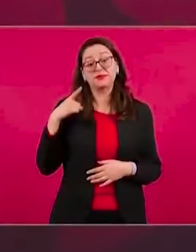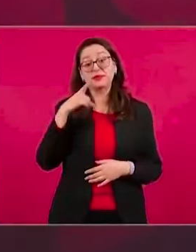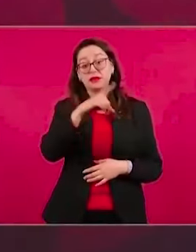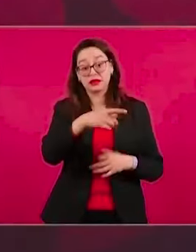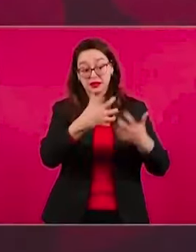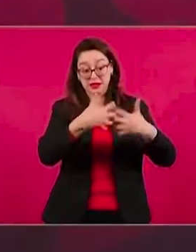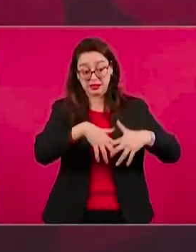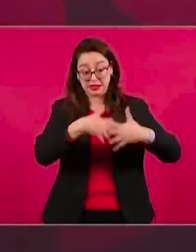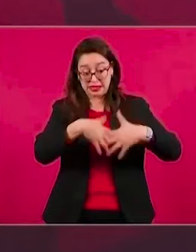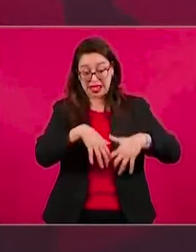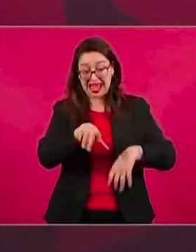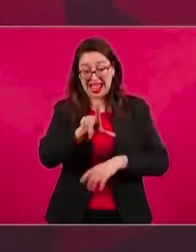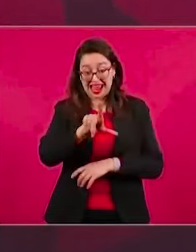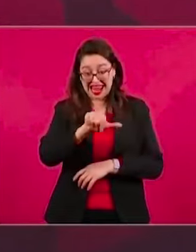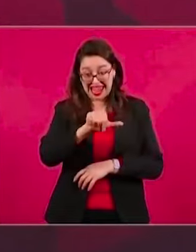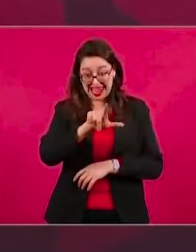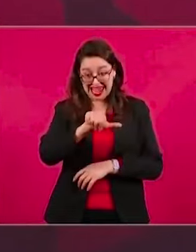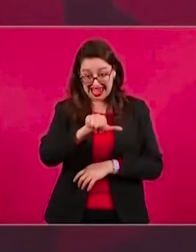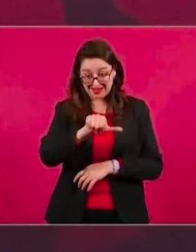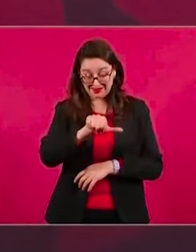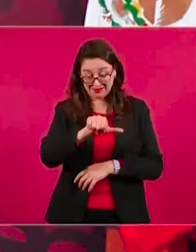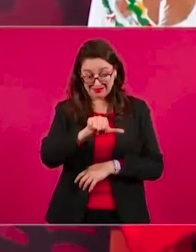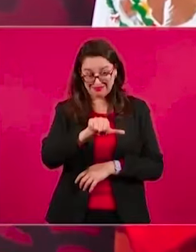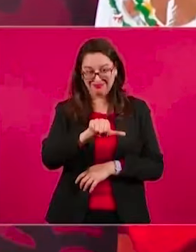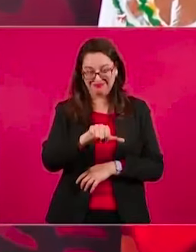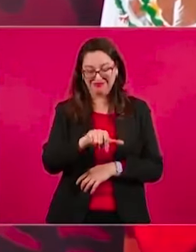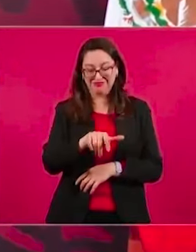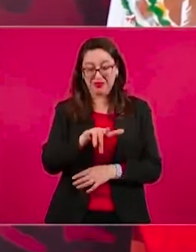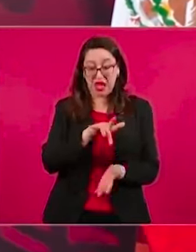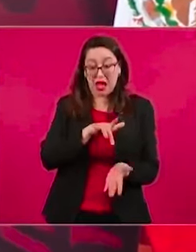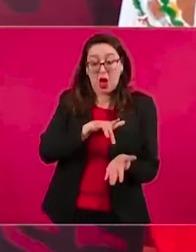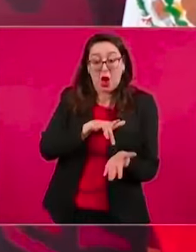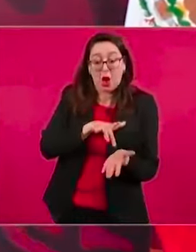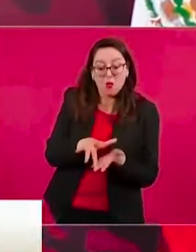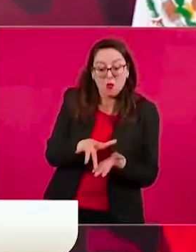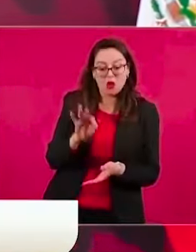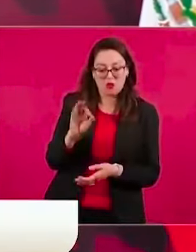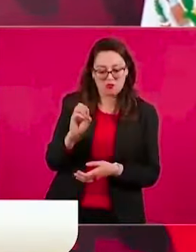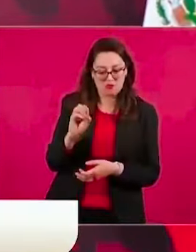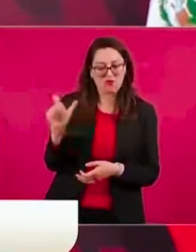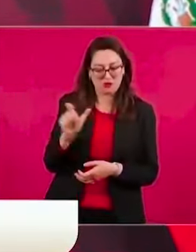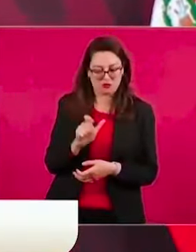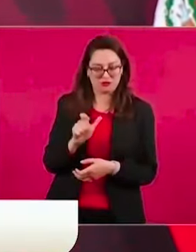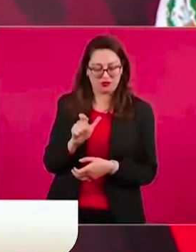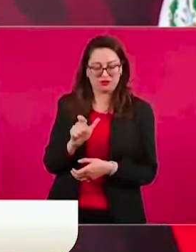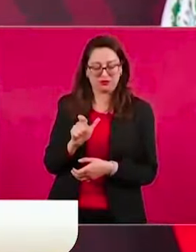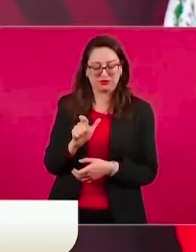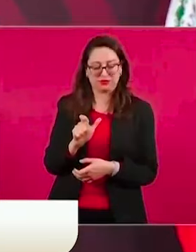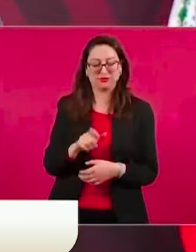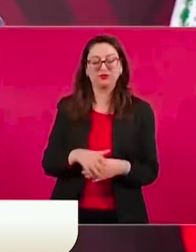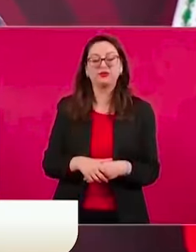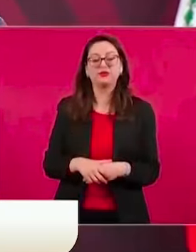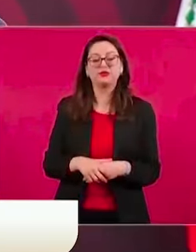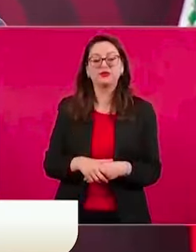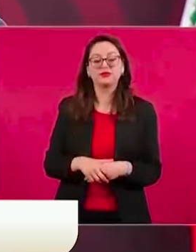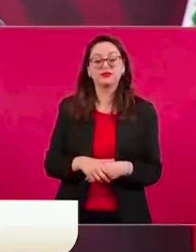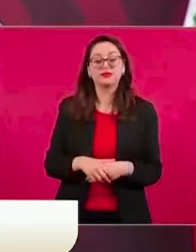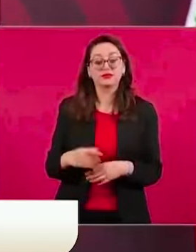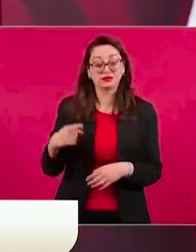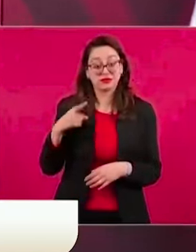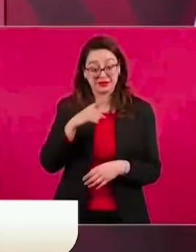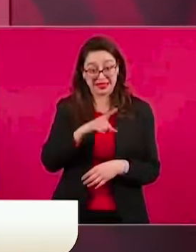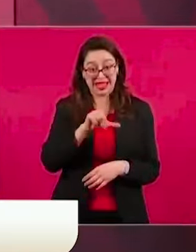como los de Lala ayudaron a Fox en su campaña al gerente de